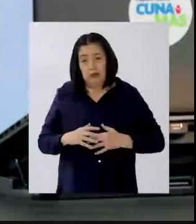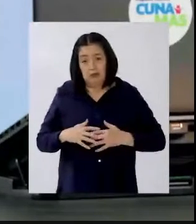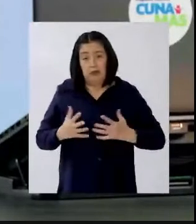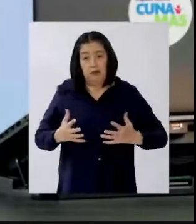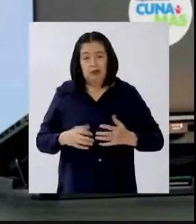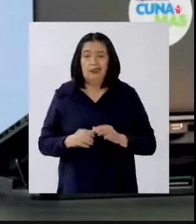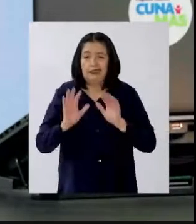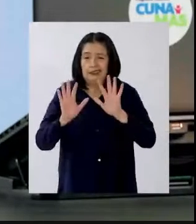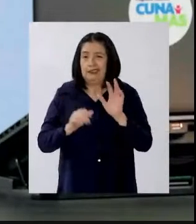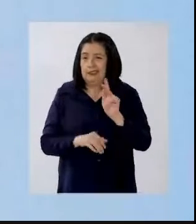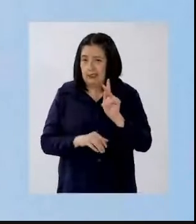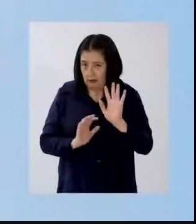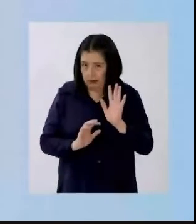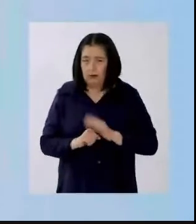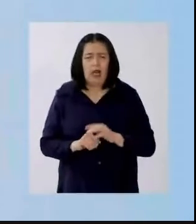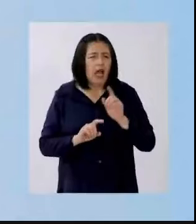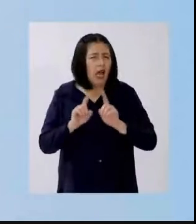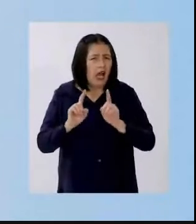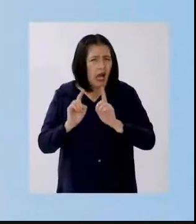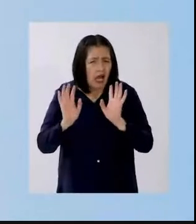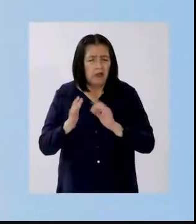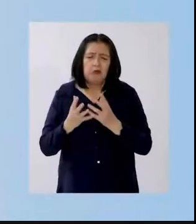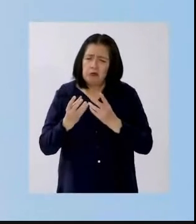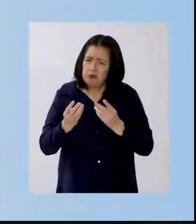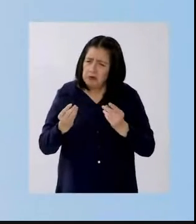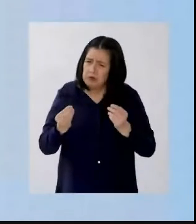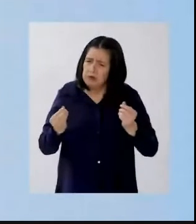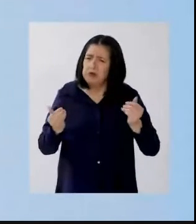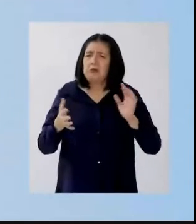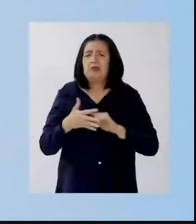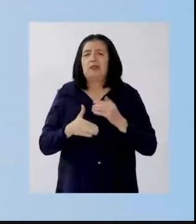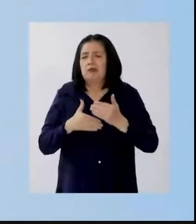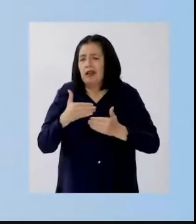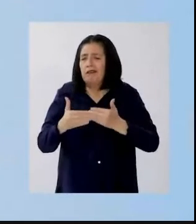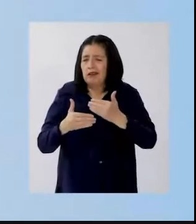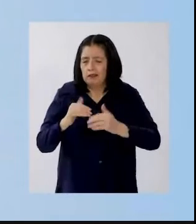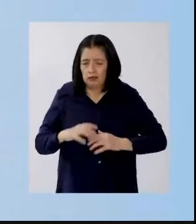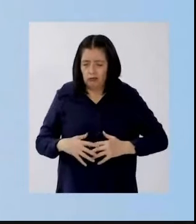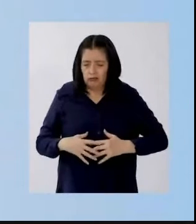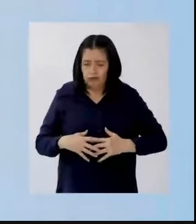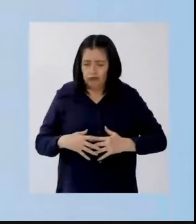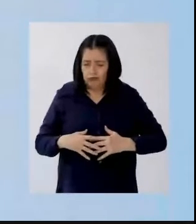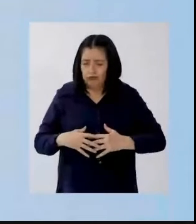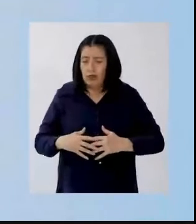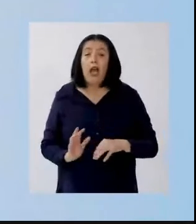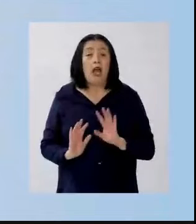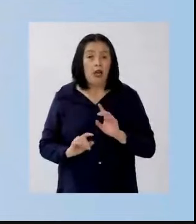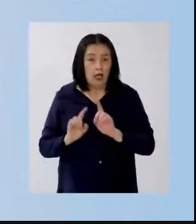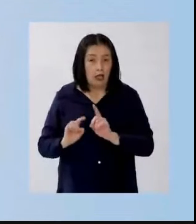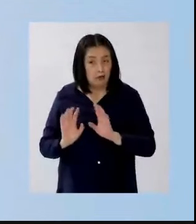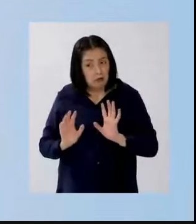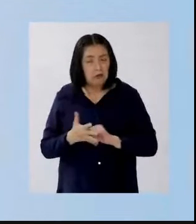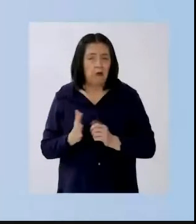hasta 10 kilos en promedio. Algunos van desapareciendo de acuerdo al avance del embarazo, pero hay algunas situaciones